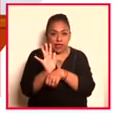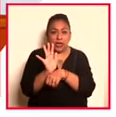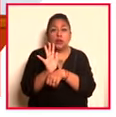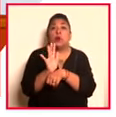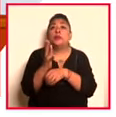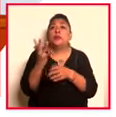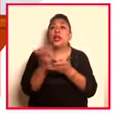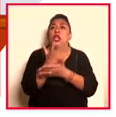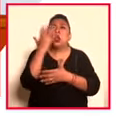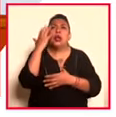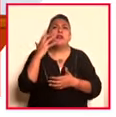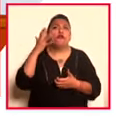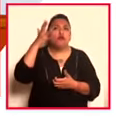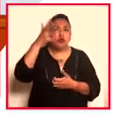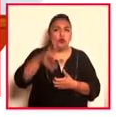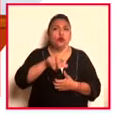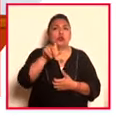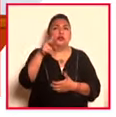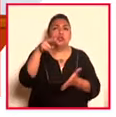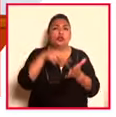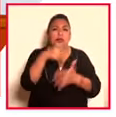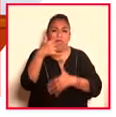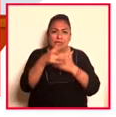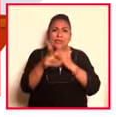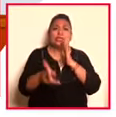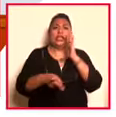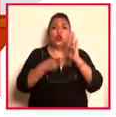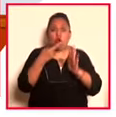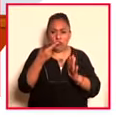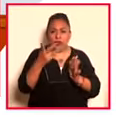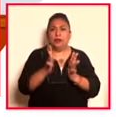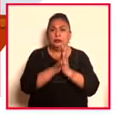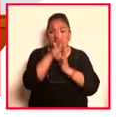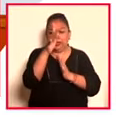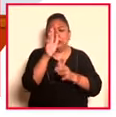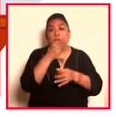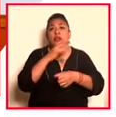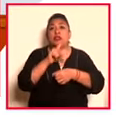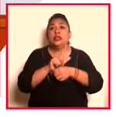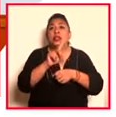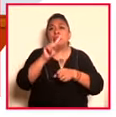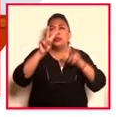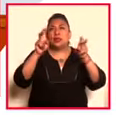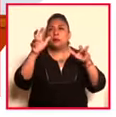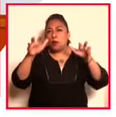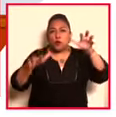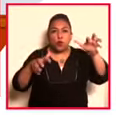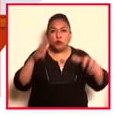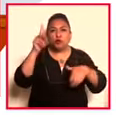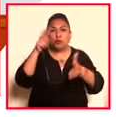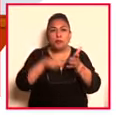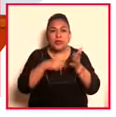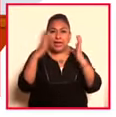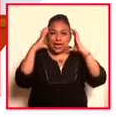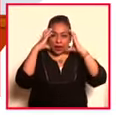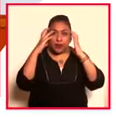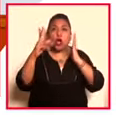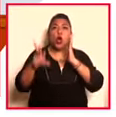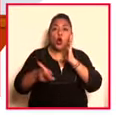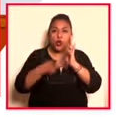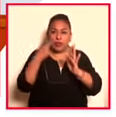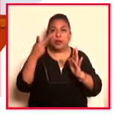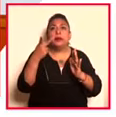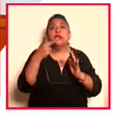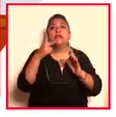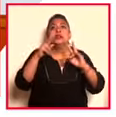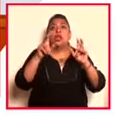León del Futuro. En 2015 regresó a este encuentro cinematográfico con Un monstruo de mil cabezas, y ahora vuelve a la sección Horizonte con El otro